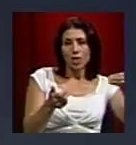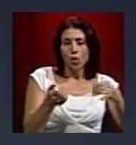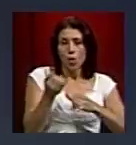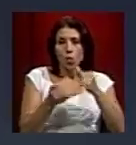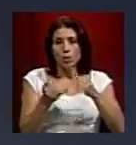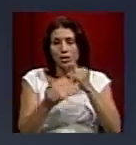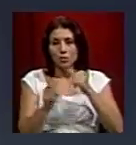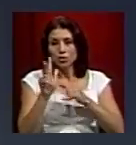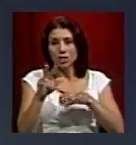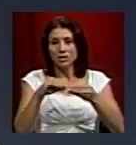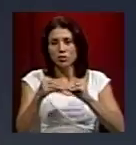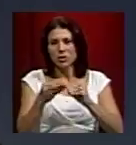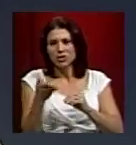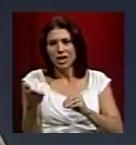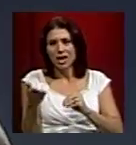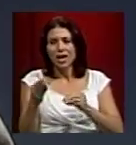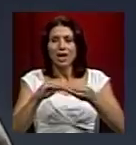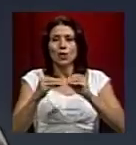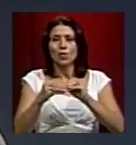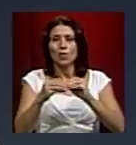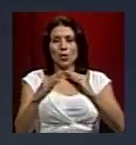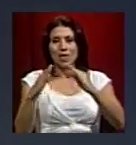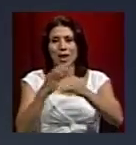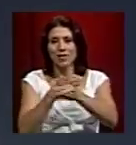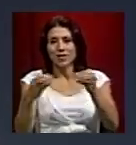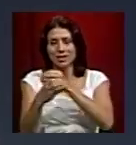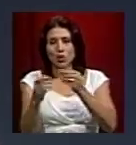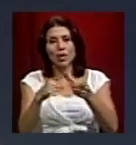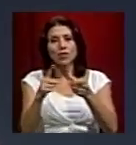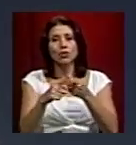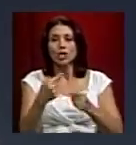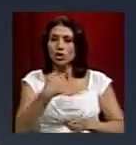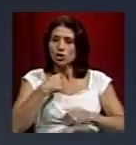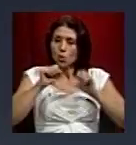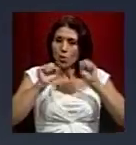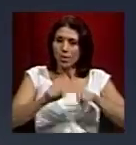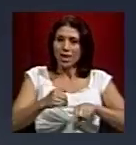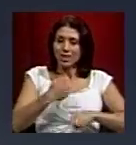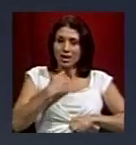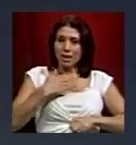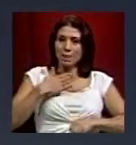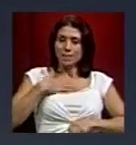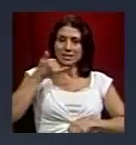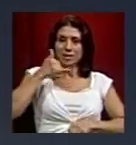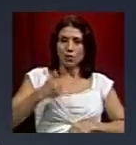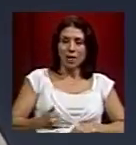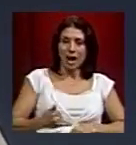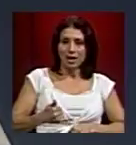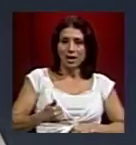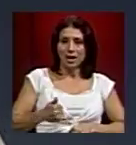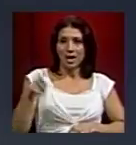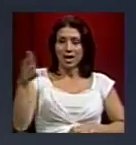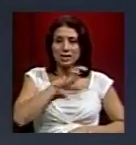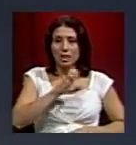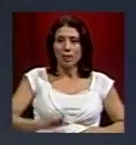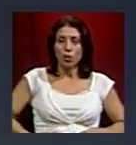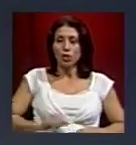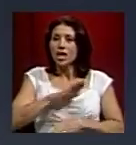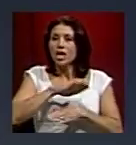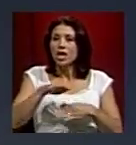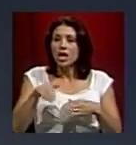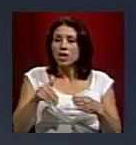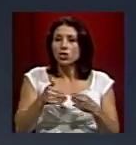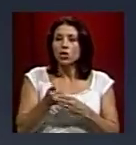número de la habitación. Entonces yo podía tener mi teléfono celular mientras estaba en El Salvador por 2 o 3 días y la cuenta caía al